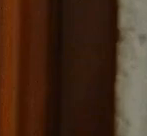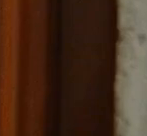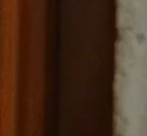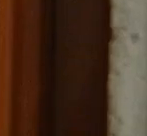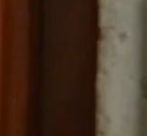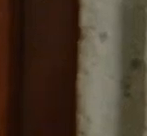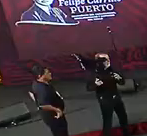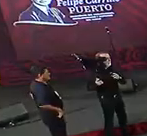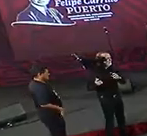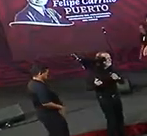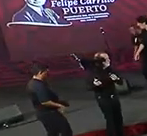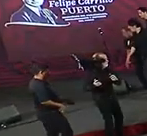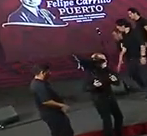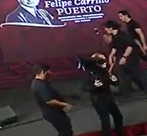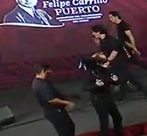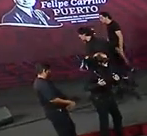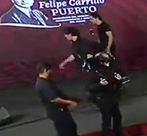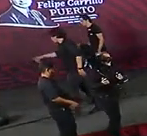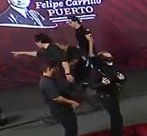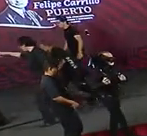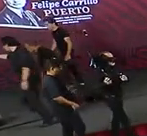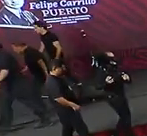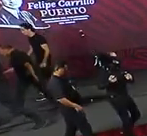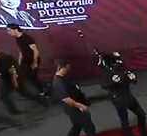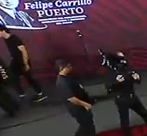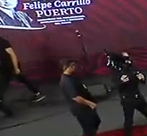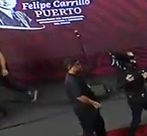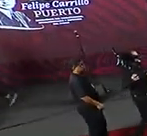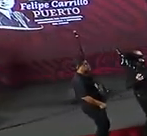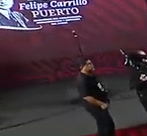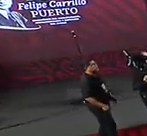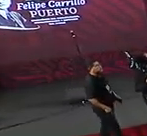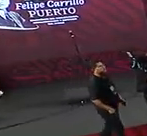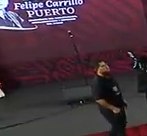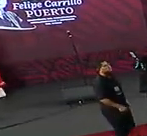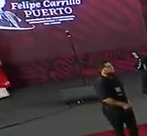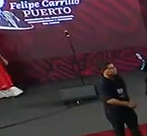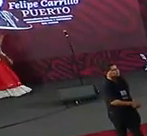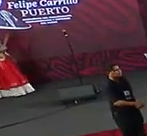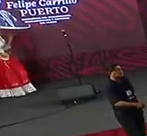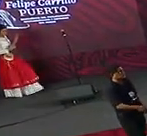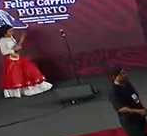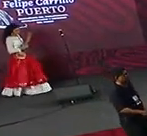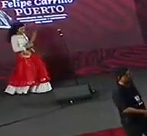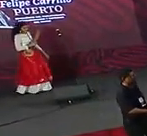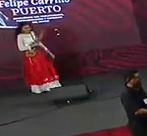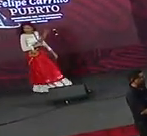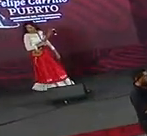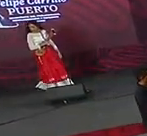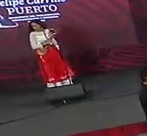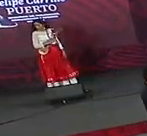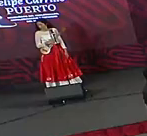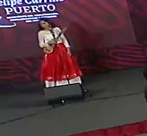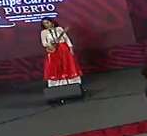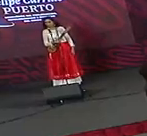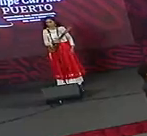Nadie se mueva. Sí. Nadie se mueve. ¿Es lo que es presidente? No, ahí. No, nadie